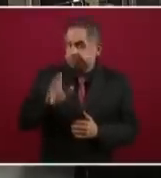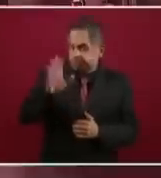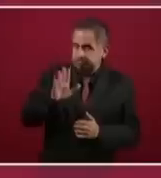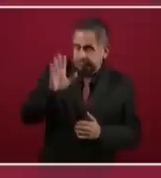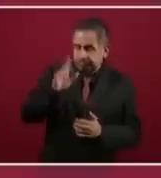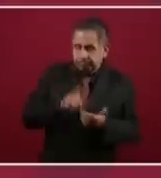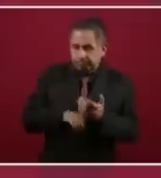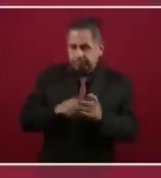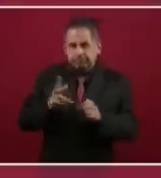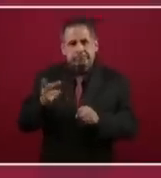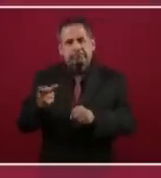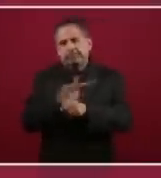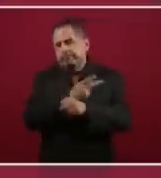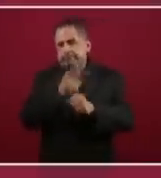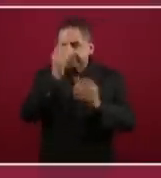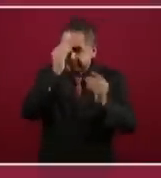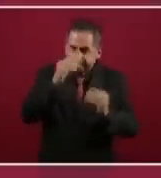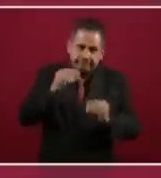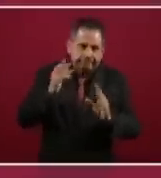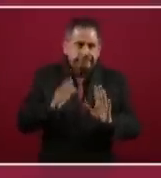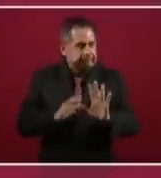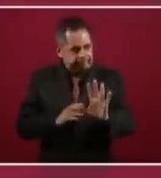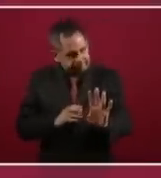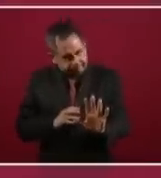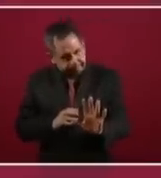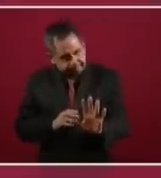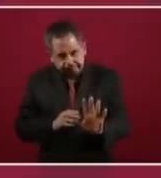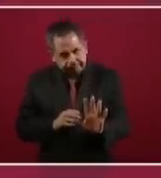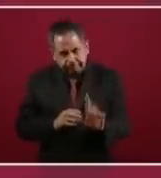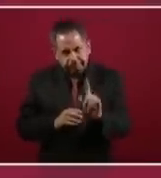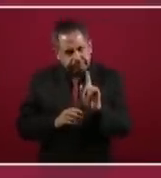aparentemente esto ya pasó, sí, pero